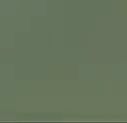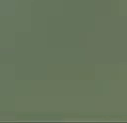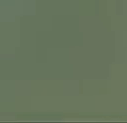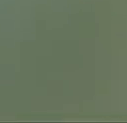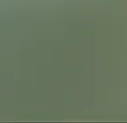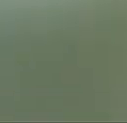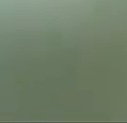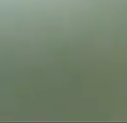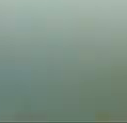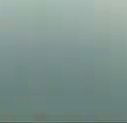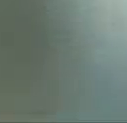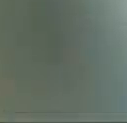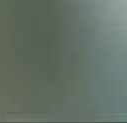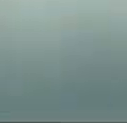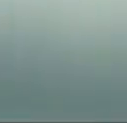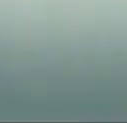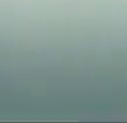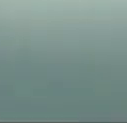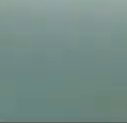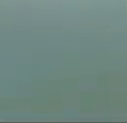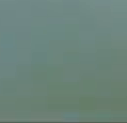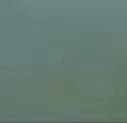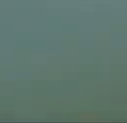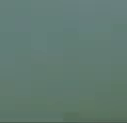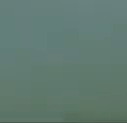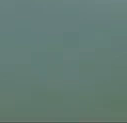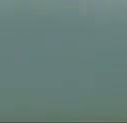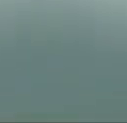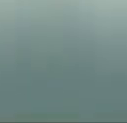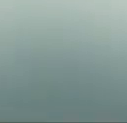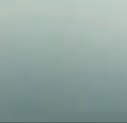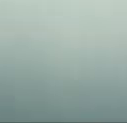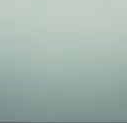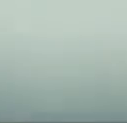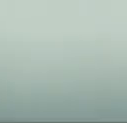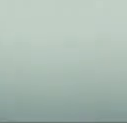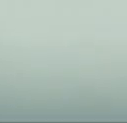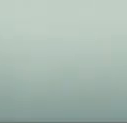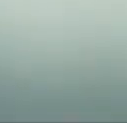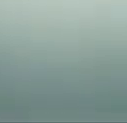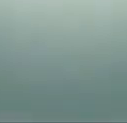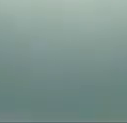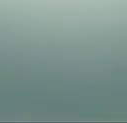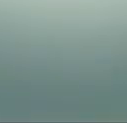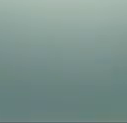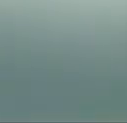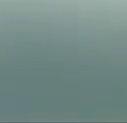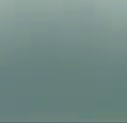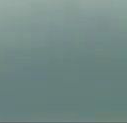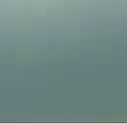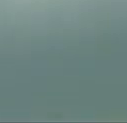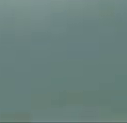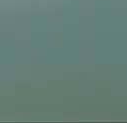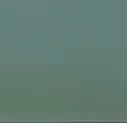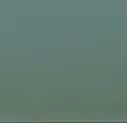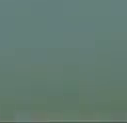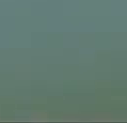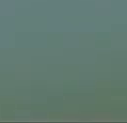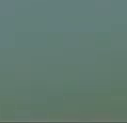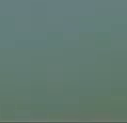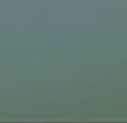caer, entonces. Es macho. Se va a matar, el pendejo, si se cae. Se va a matar, yo estoy tomando